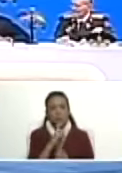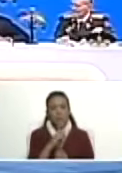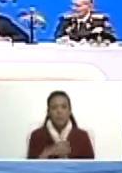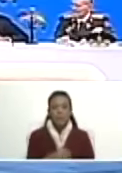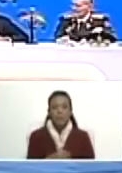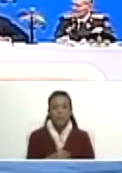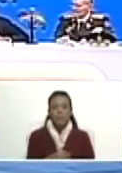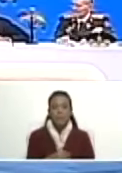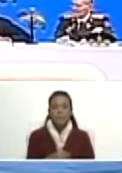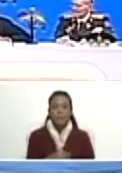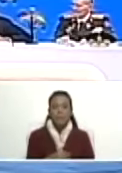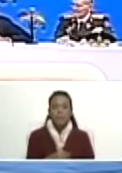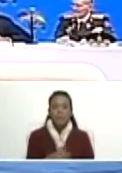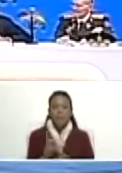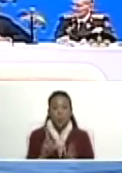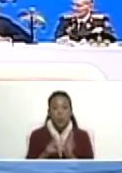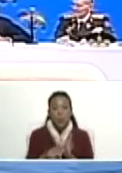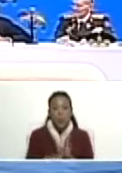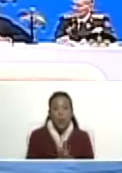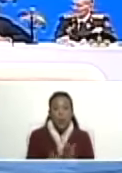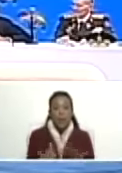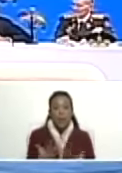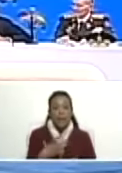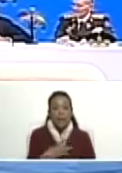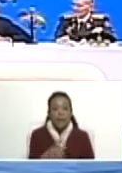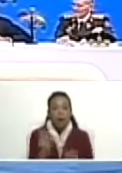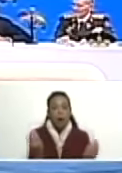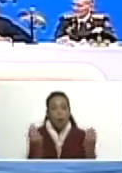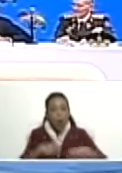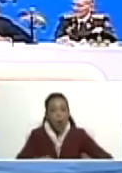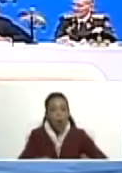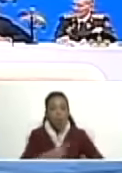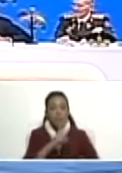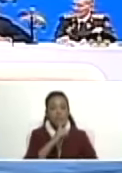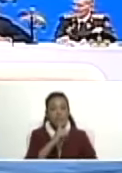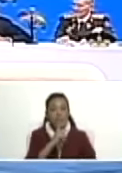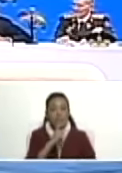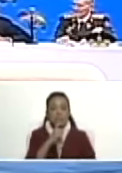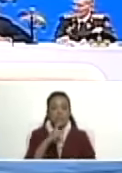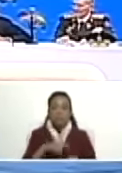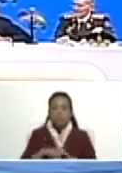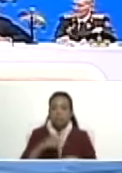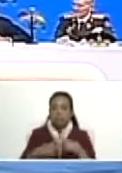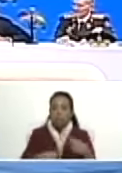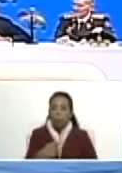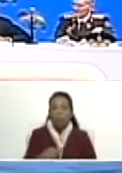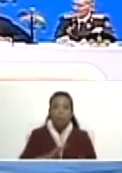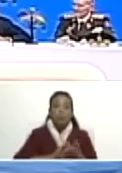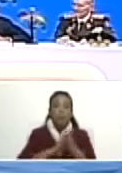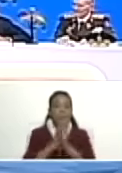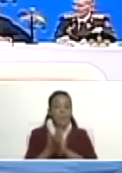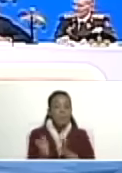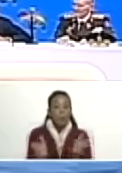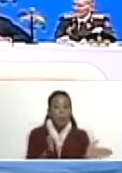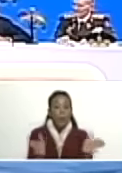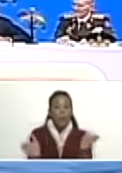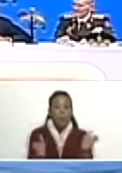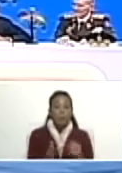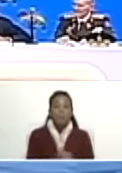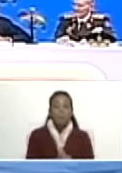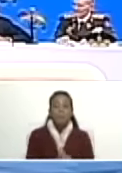Y luego de intensas negociaciones, se dio por terminado el protocolo de Puerto